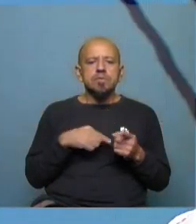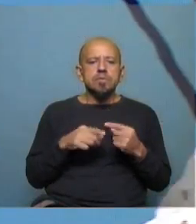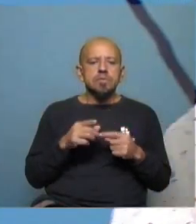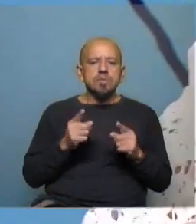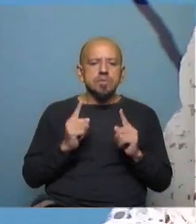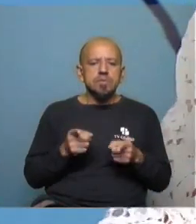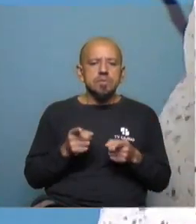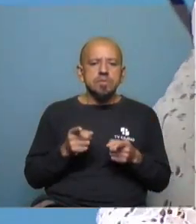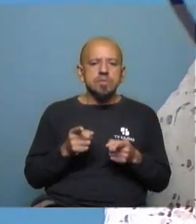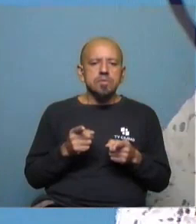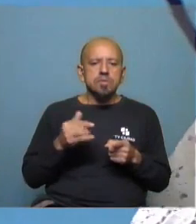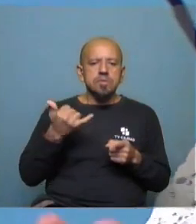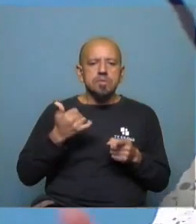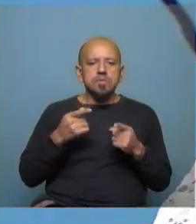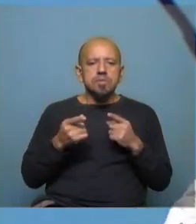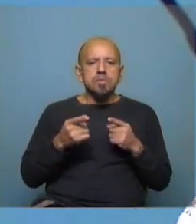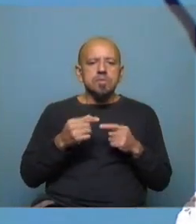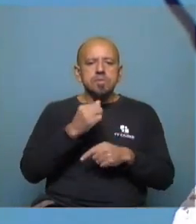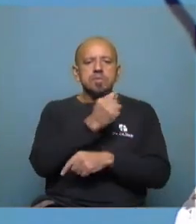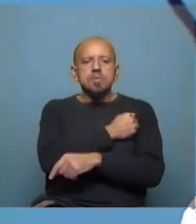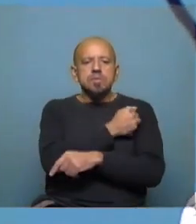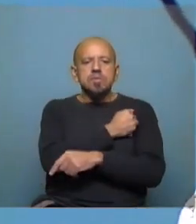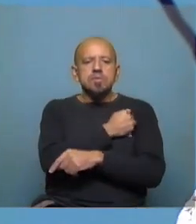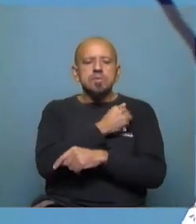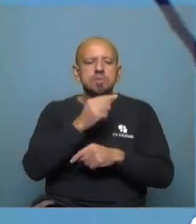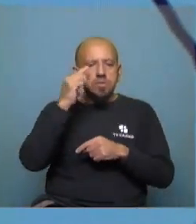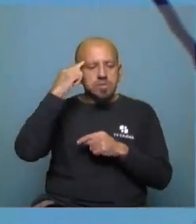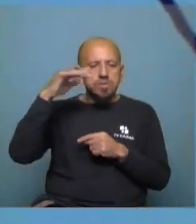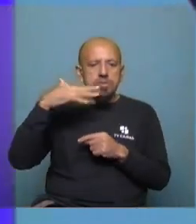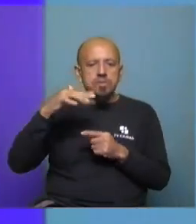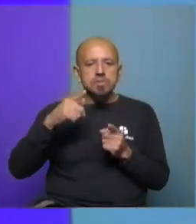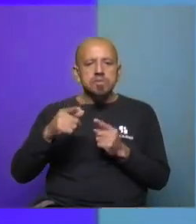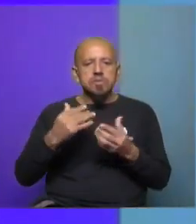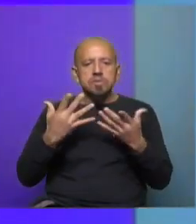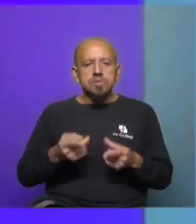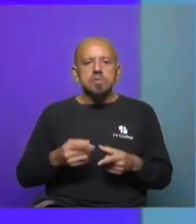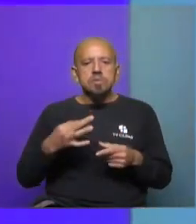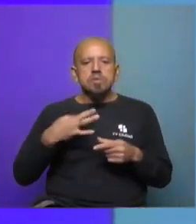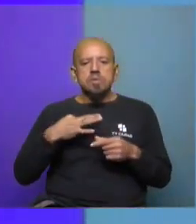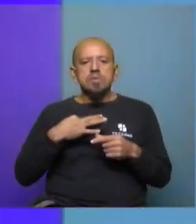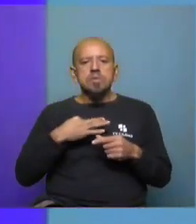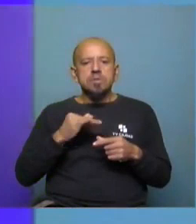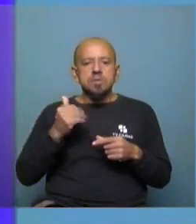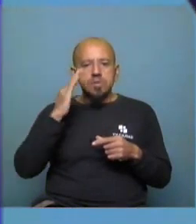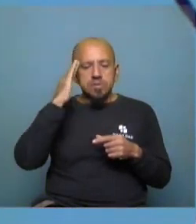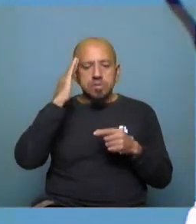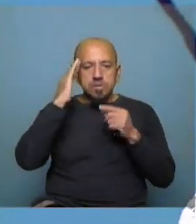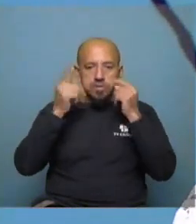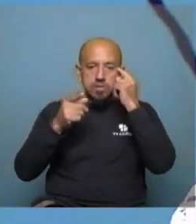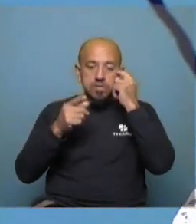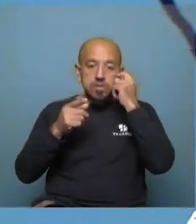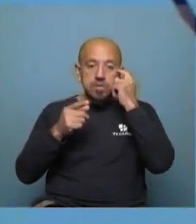también esta facilidad que bueno cuando es adolescente quiere vivir un poco la vida porque ya sabe que tiene un destino bastante